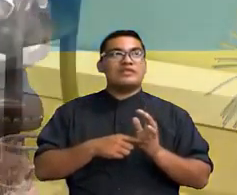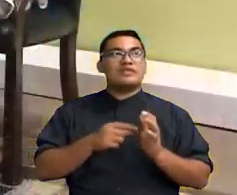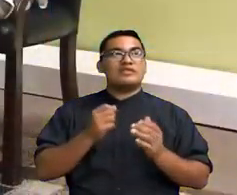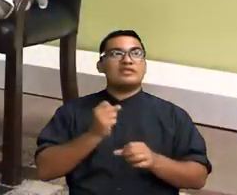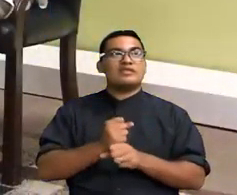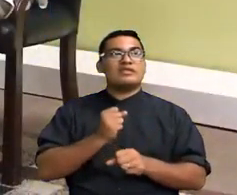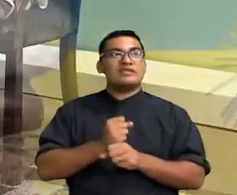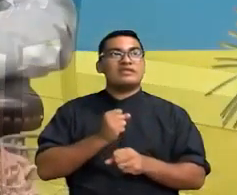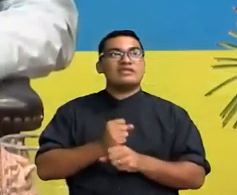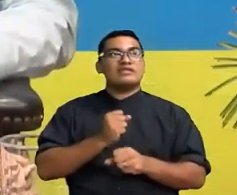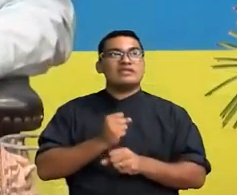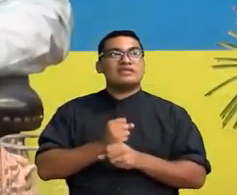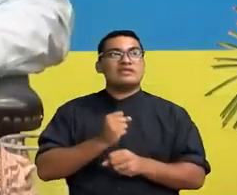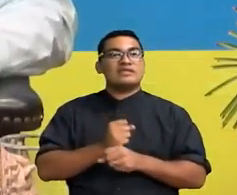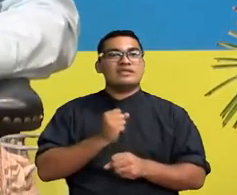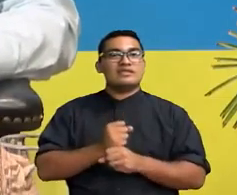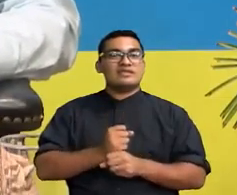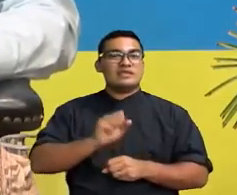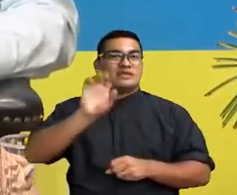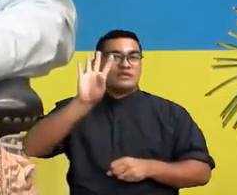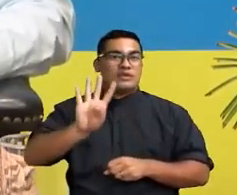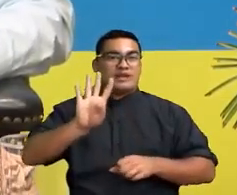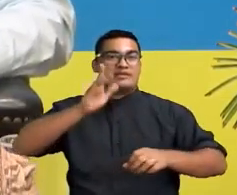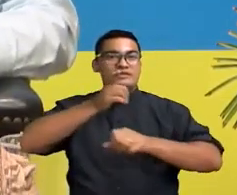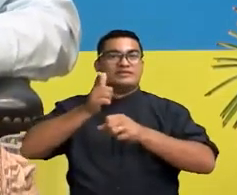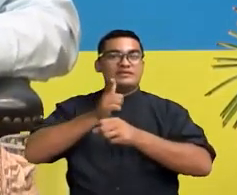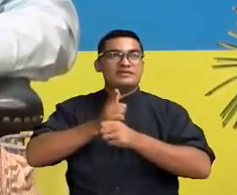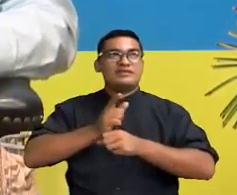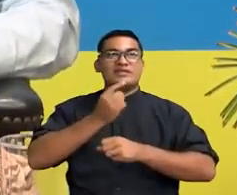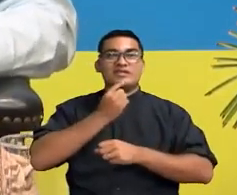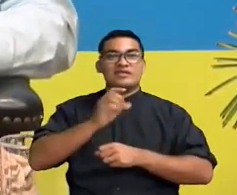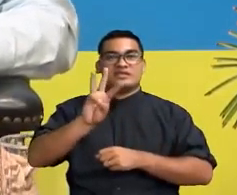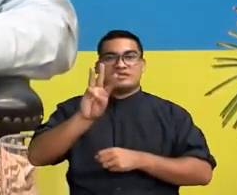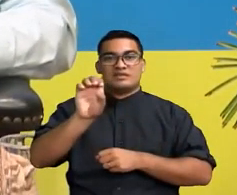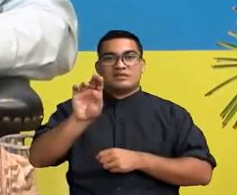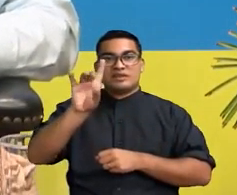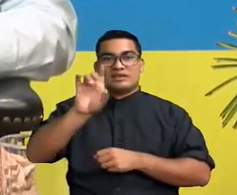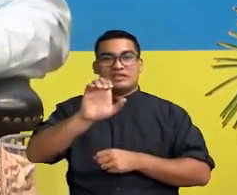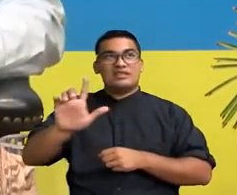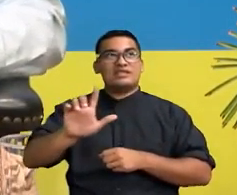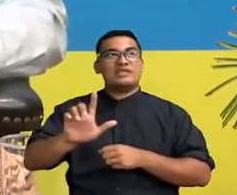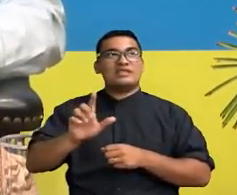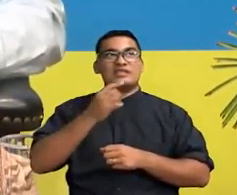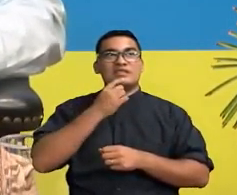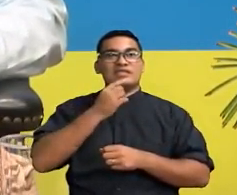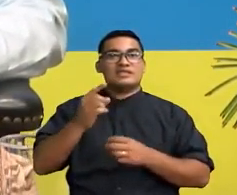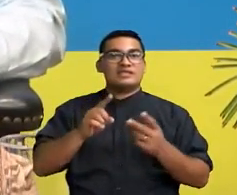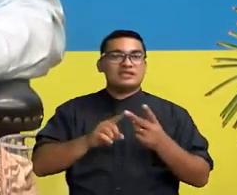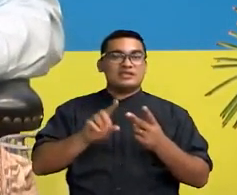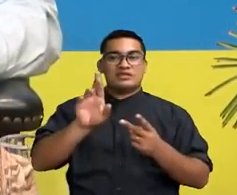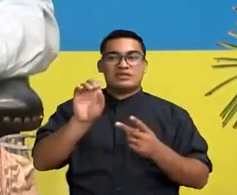camarógrafos. Tenemos aquí cuatro camarógrafos. Hay que cuidarlos para que no les den. Wendell Noguera. Hay que cuidarles el hombro.